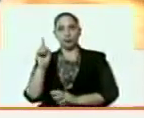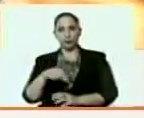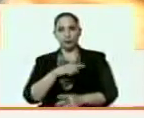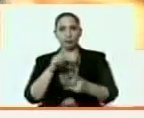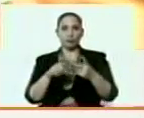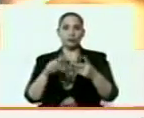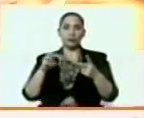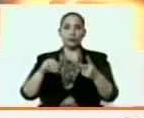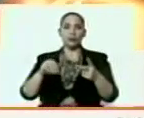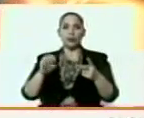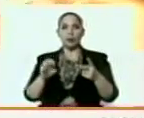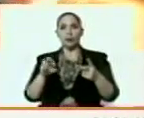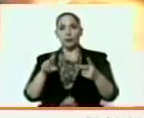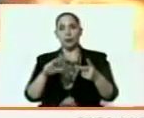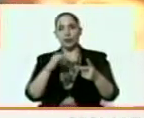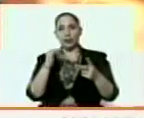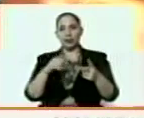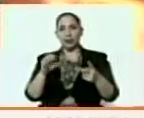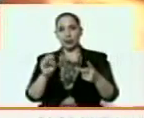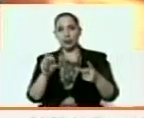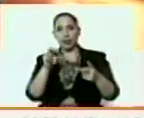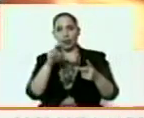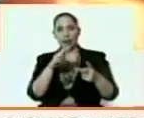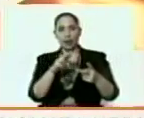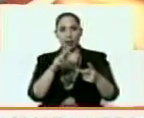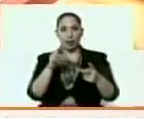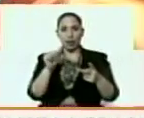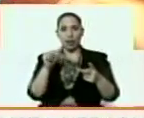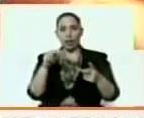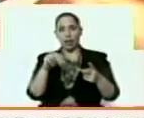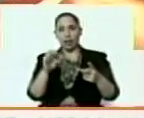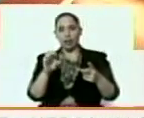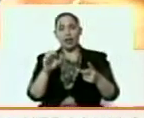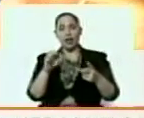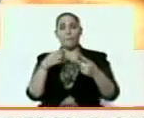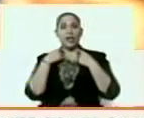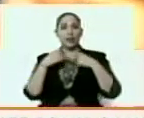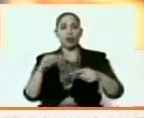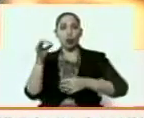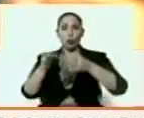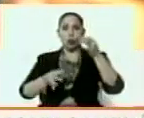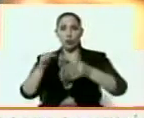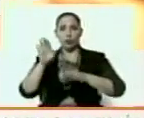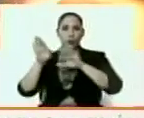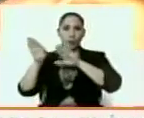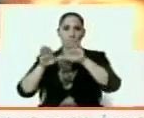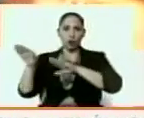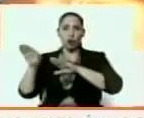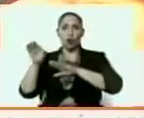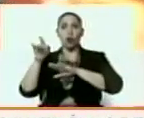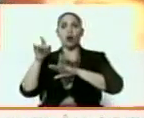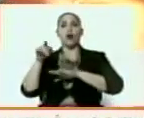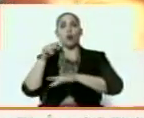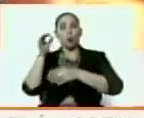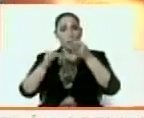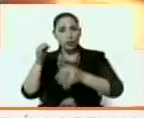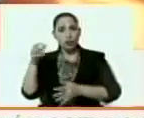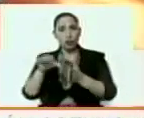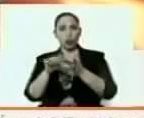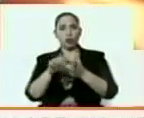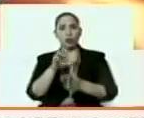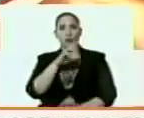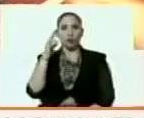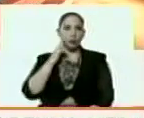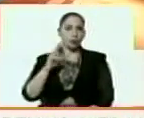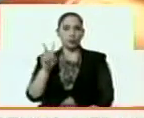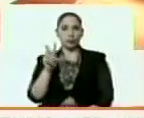Meserane también. Habían perdido juicios en el exterior, juicios además donde la República Bolivariana de Venezuela había ejercido legítimamente